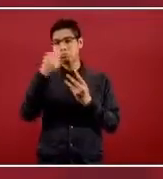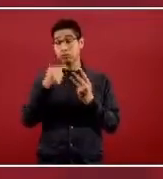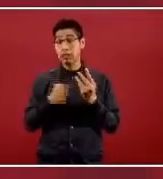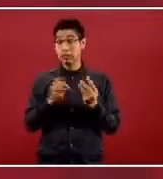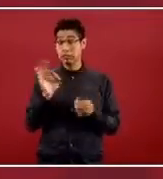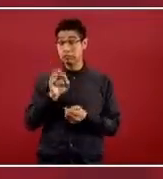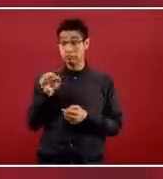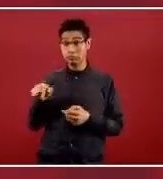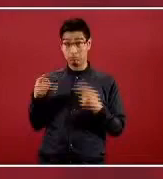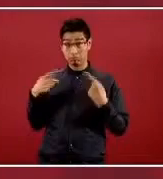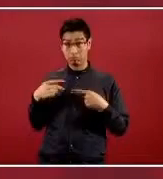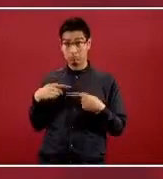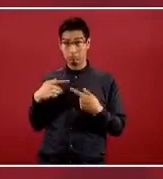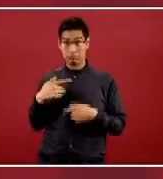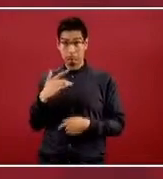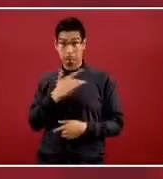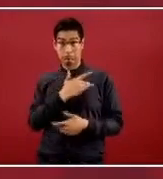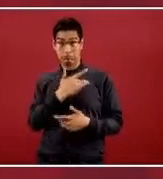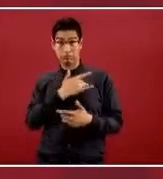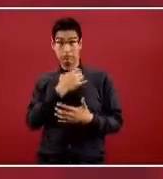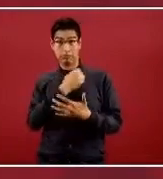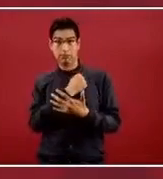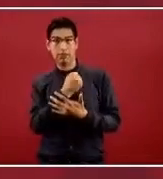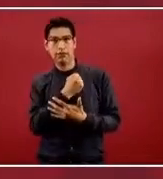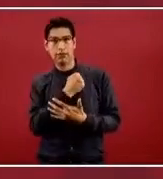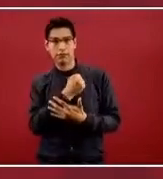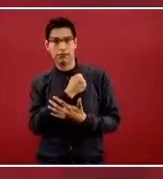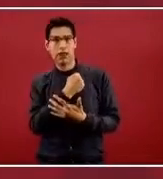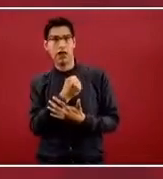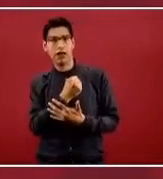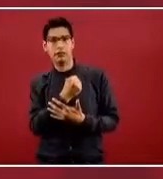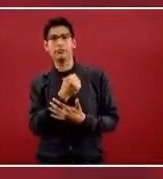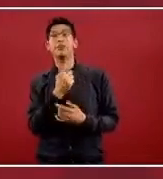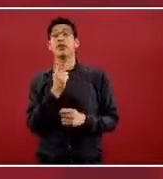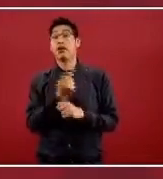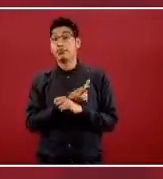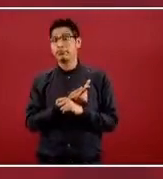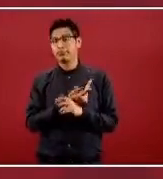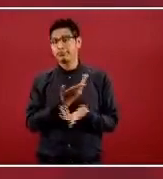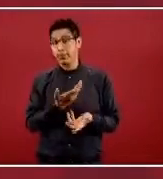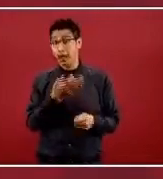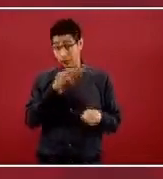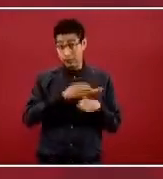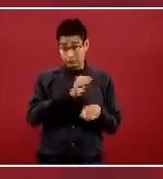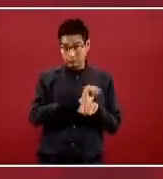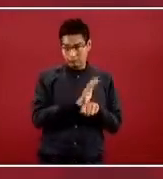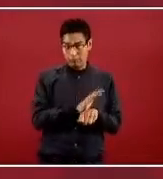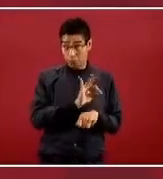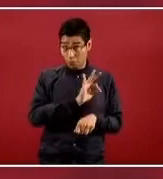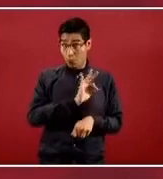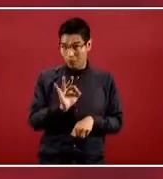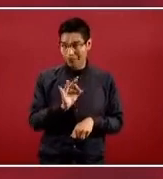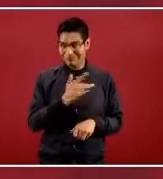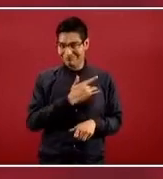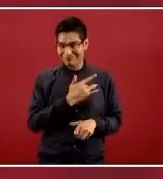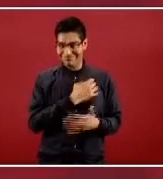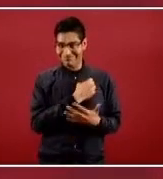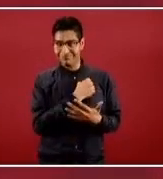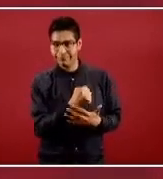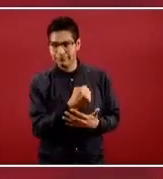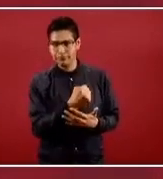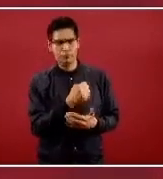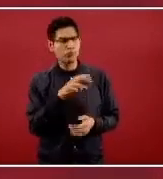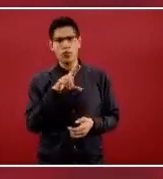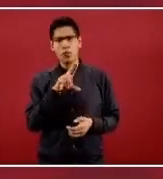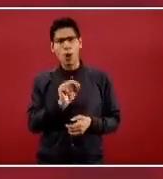infarto, es una analogía, COVID no causa infartos, pueda tener un acceso anticipado a la